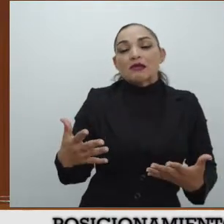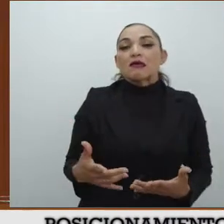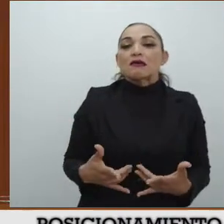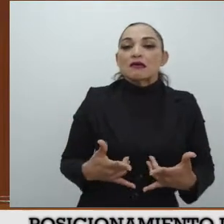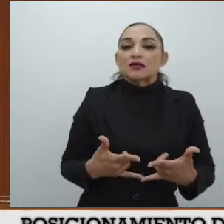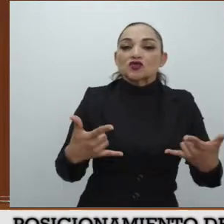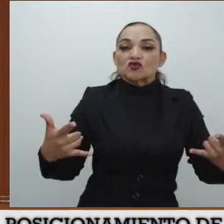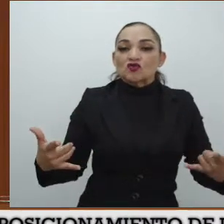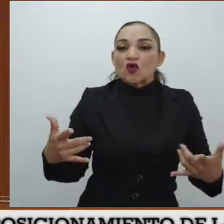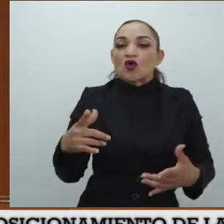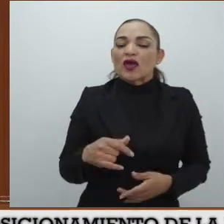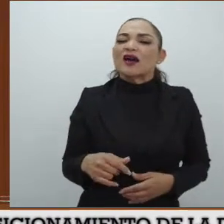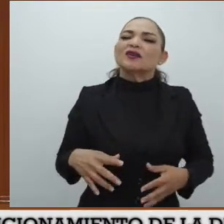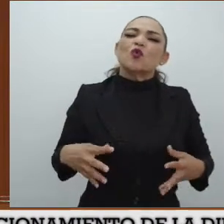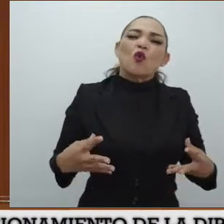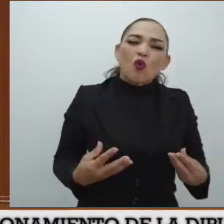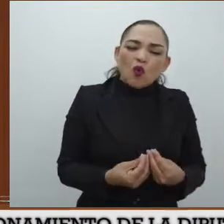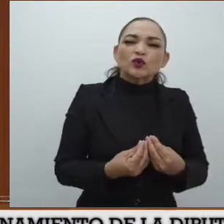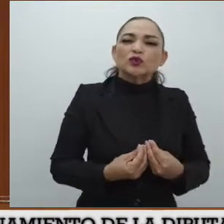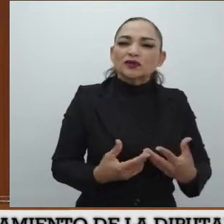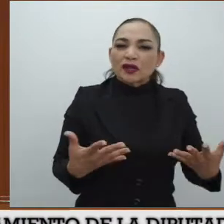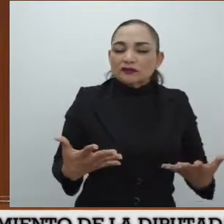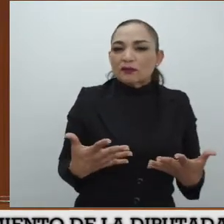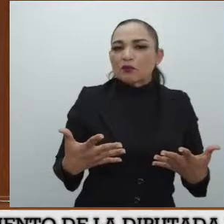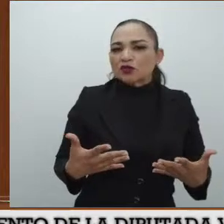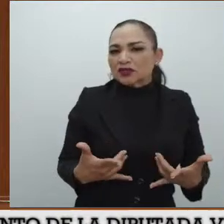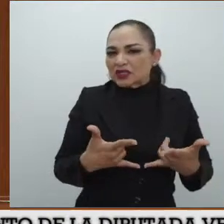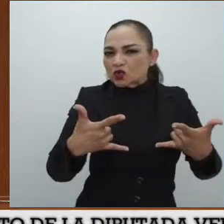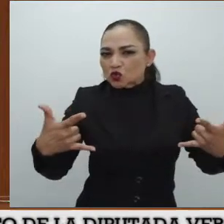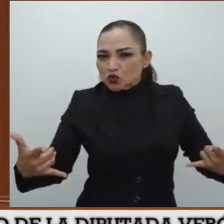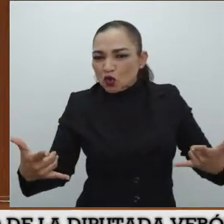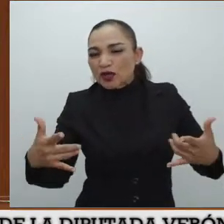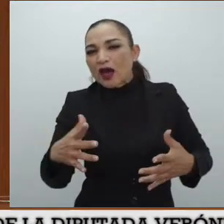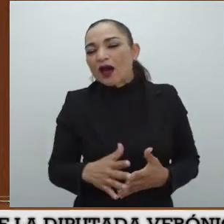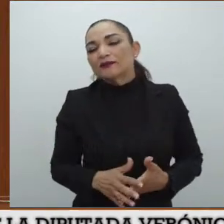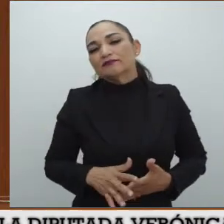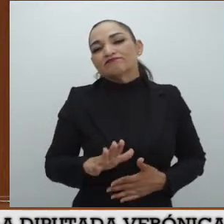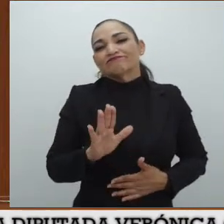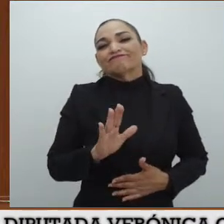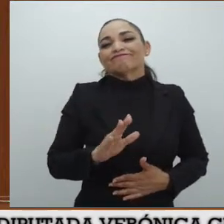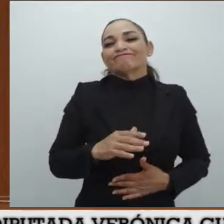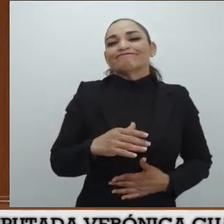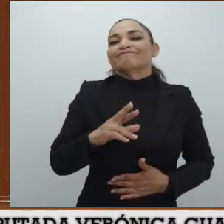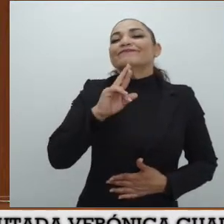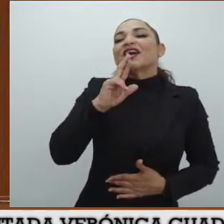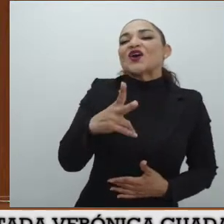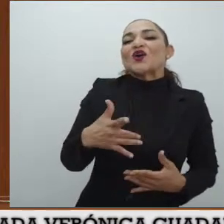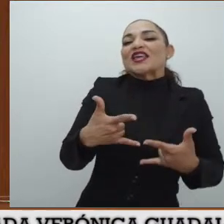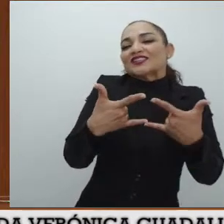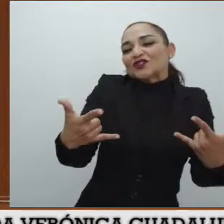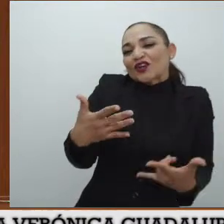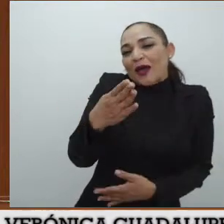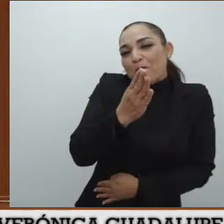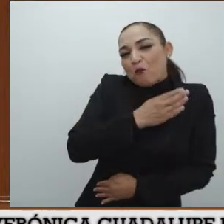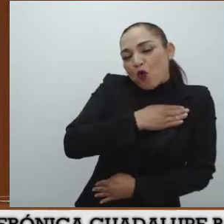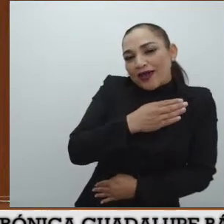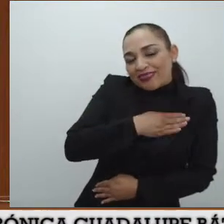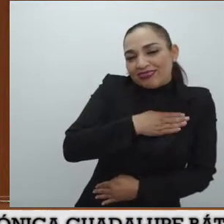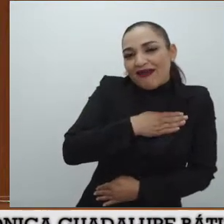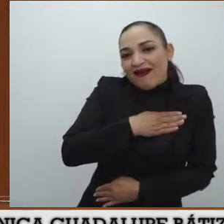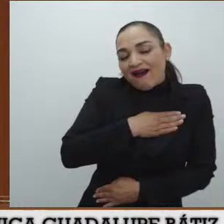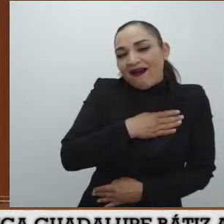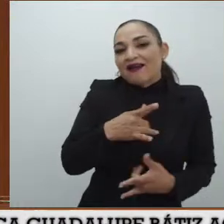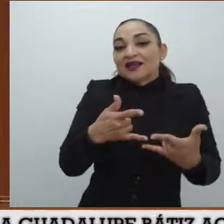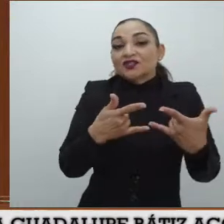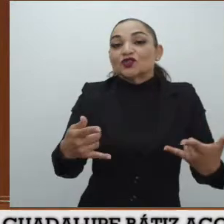Y si juntos hacemos historia, que sea una historia buena, que sea la mejor historia